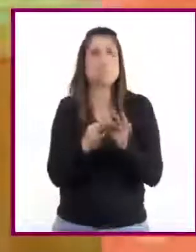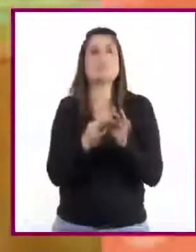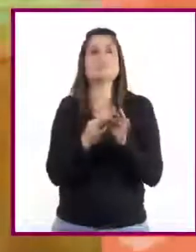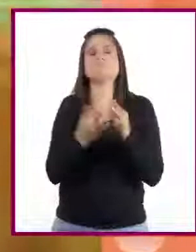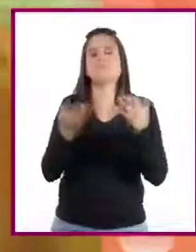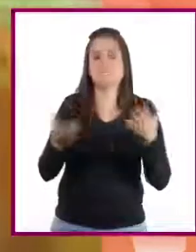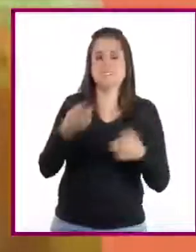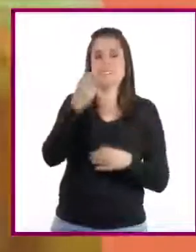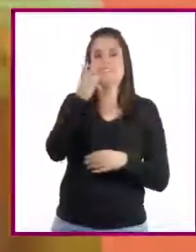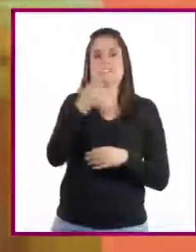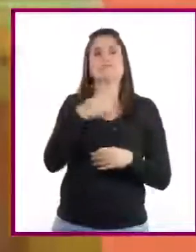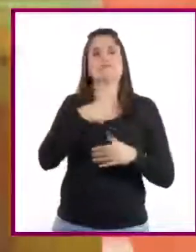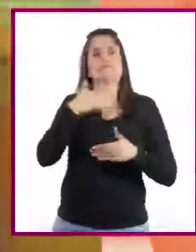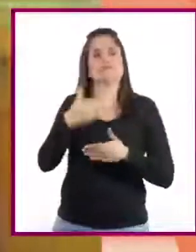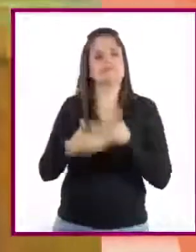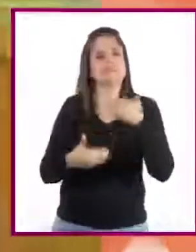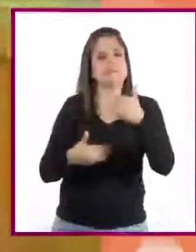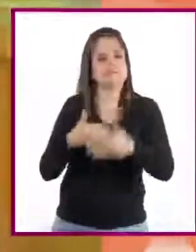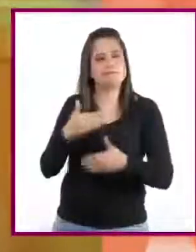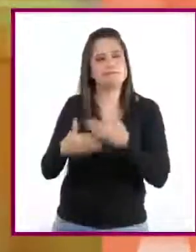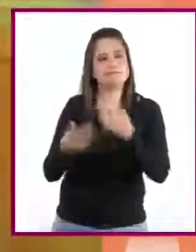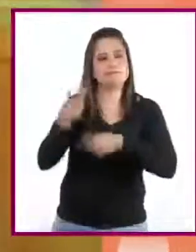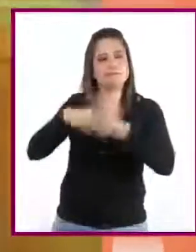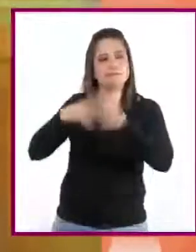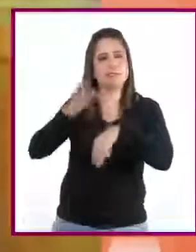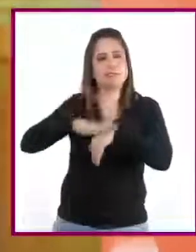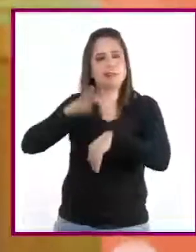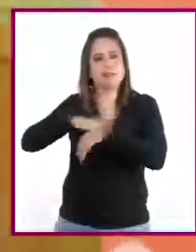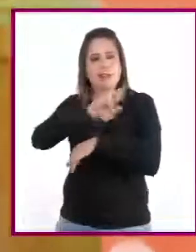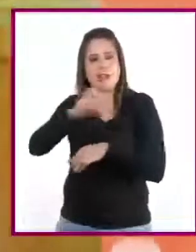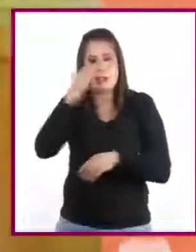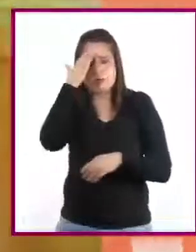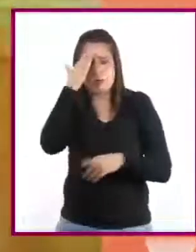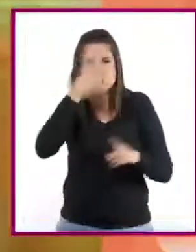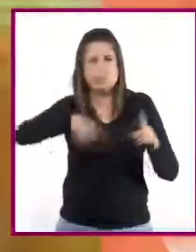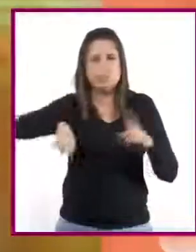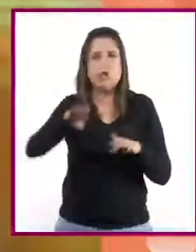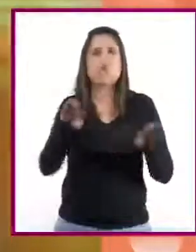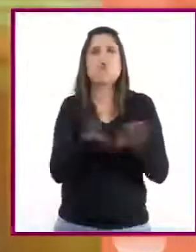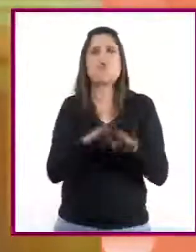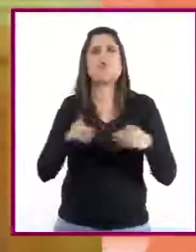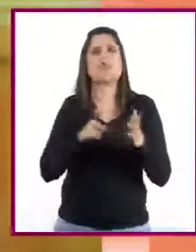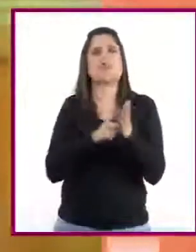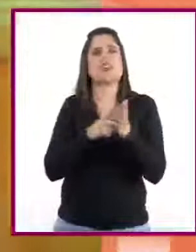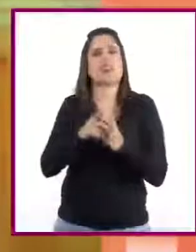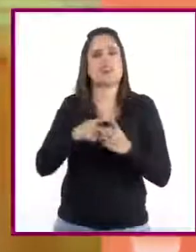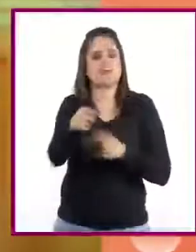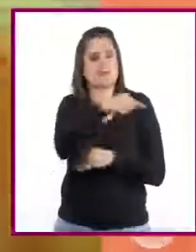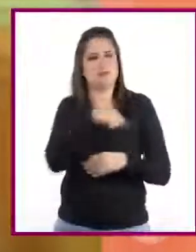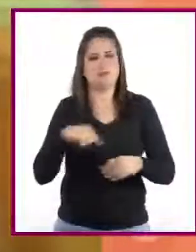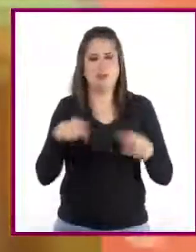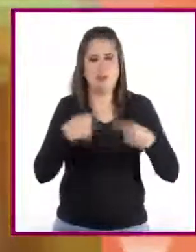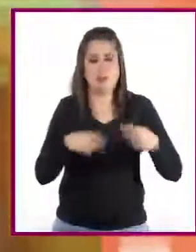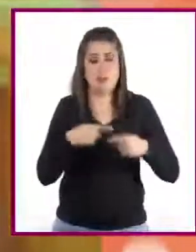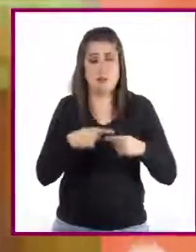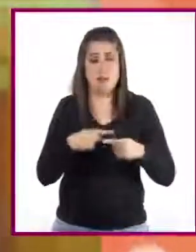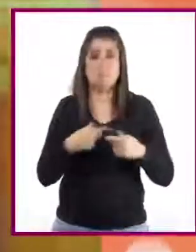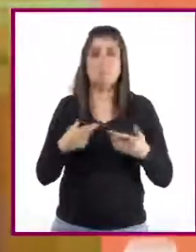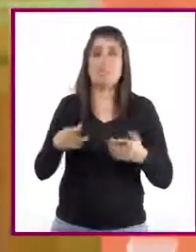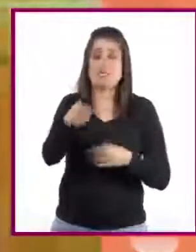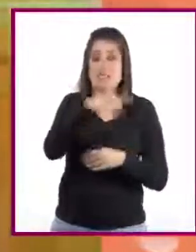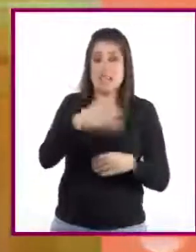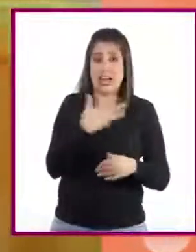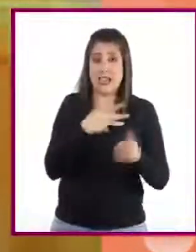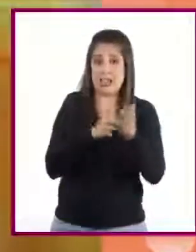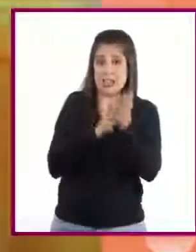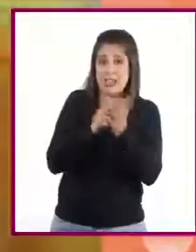esto nos va a ir haciendo como generando una posibilidad de reconocernos como sujetos de derechos, porque tenemos derechos